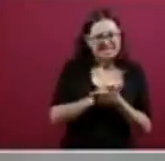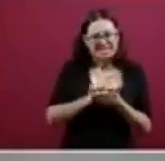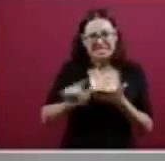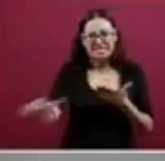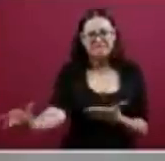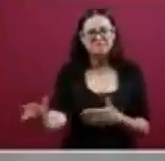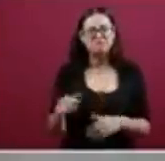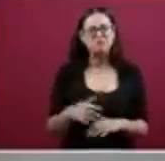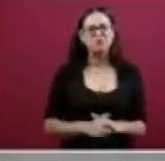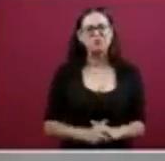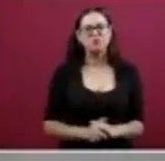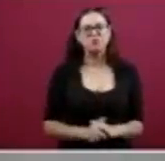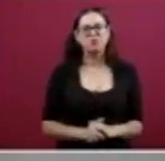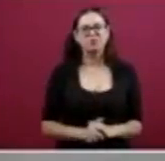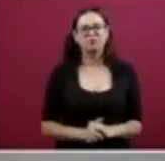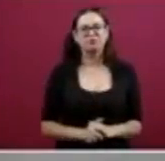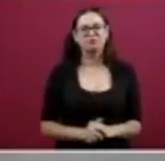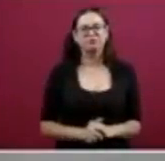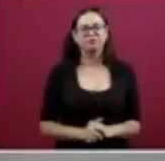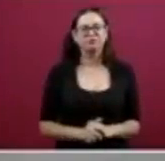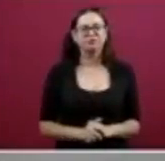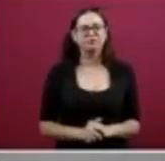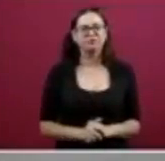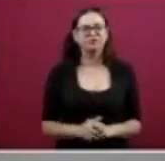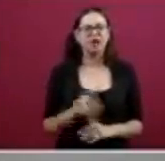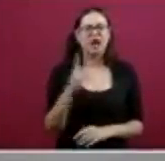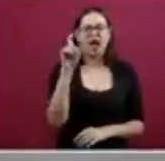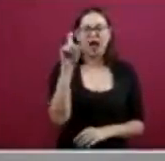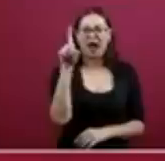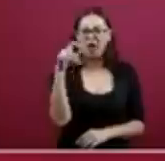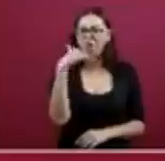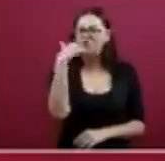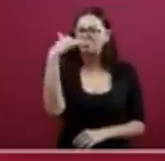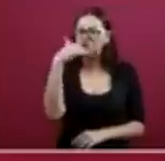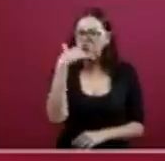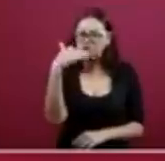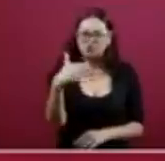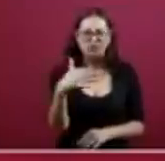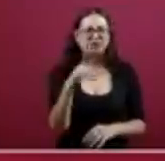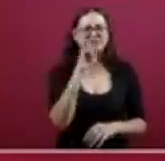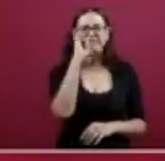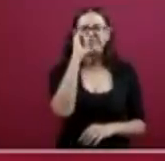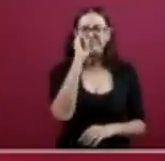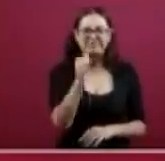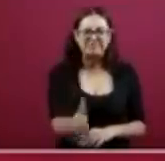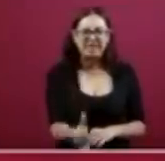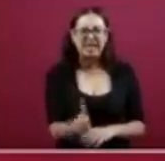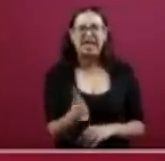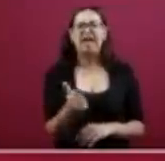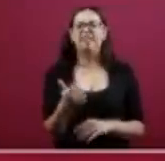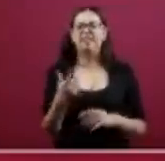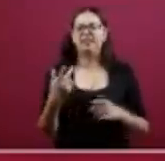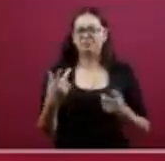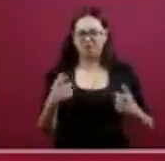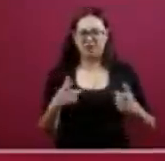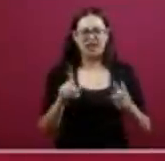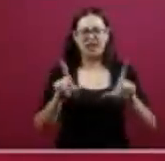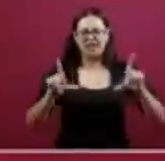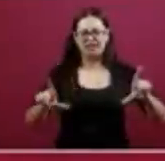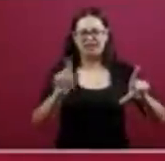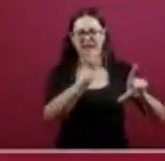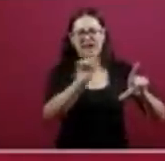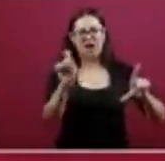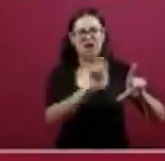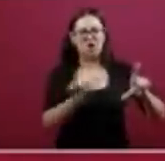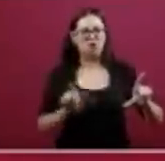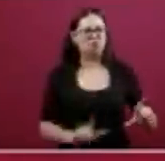cuida que no se contaminen las aguas, hay letreritos hechos por la misma gente